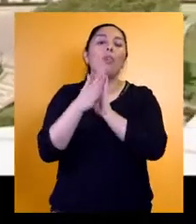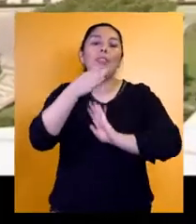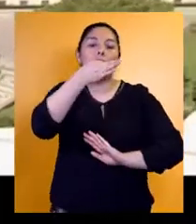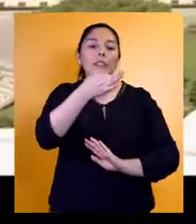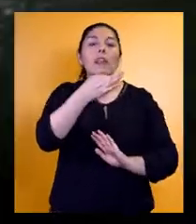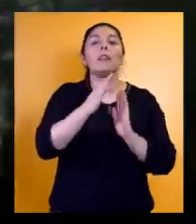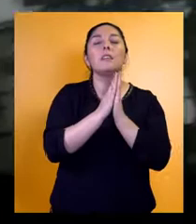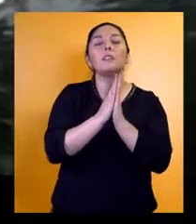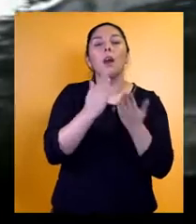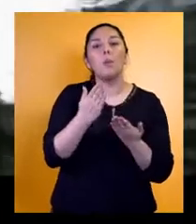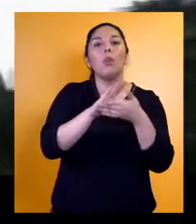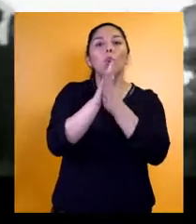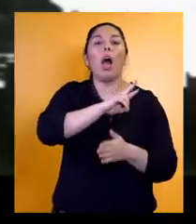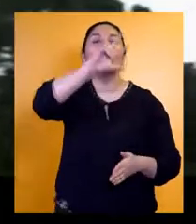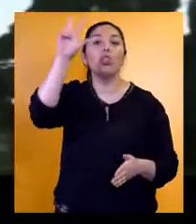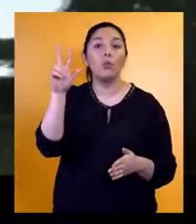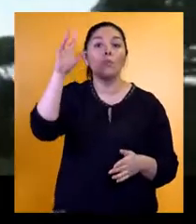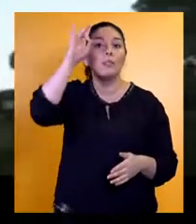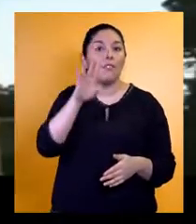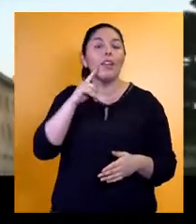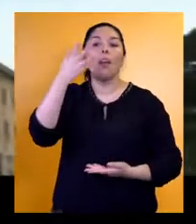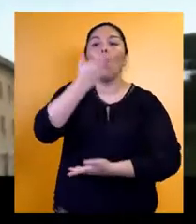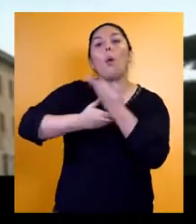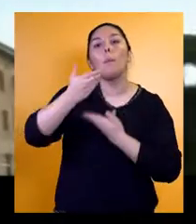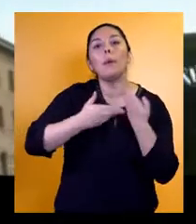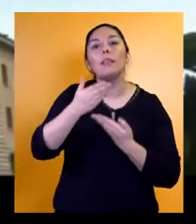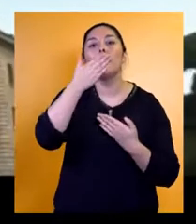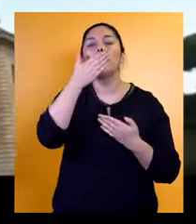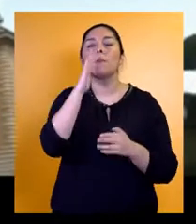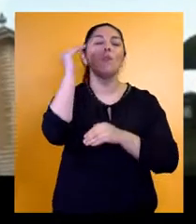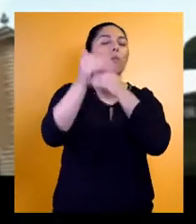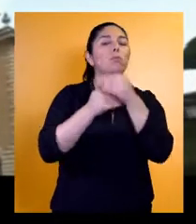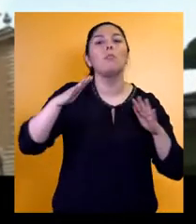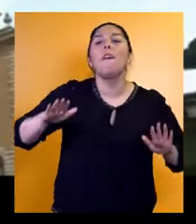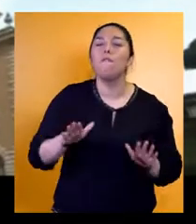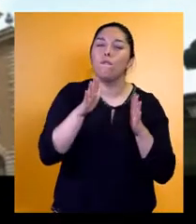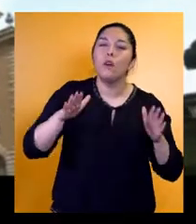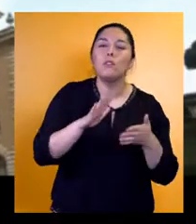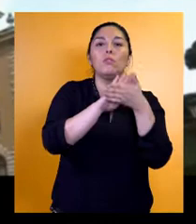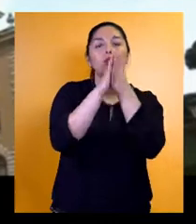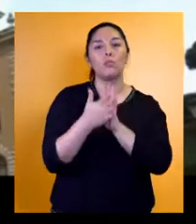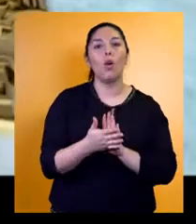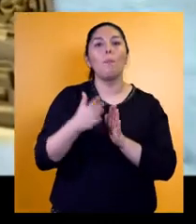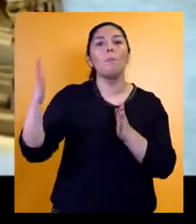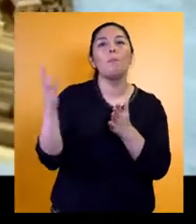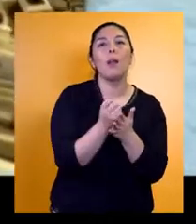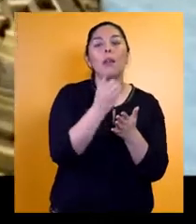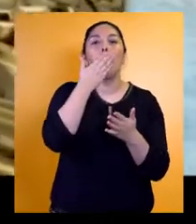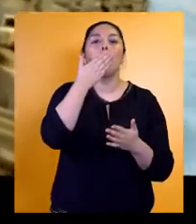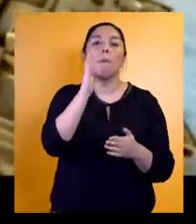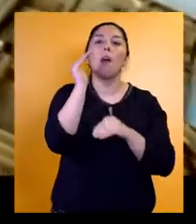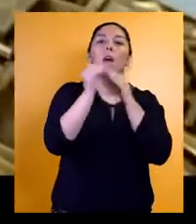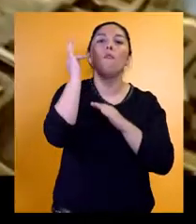Rezamos a Dios especialmente y nos disponemos a colaborar para los buenos frutos de este generoso esfuerzo. Se espera entonces la visita hasta